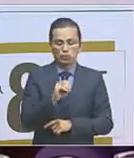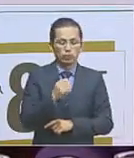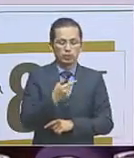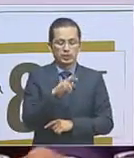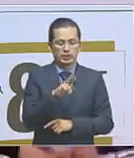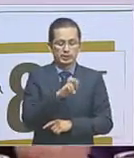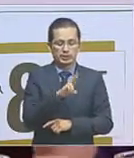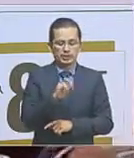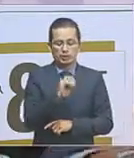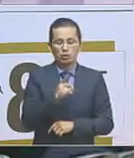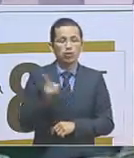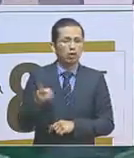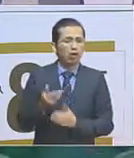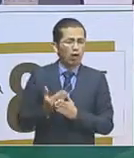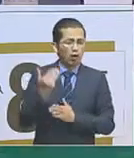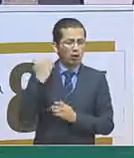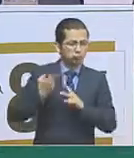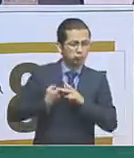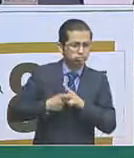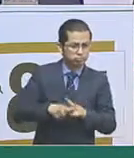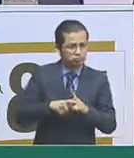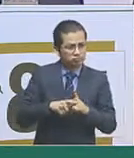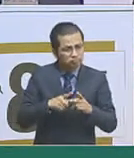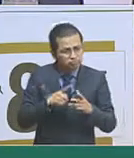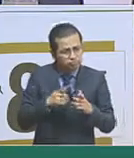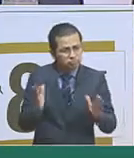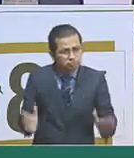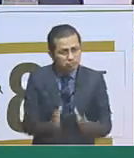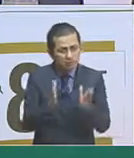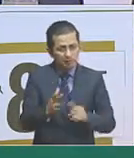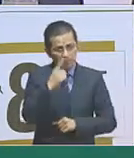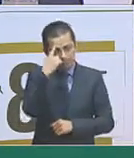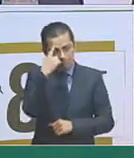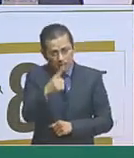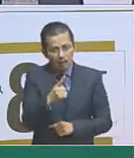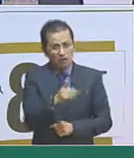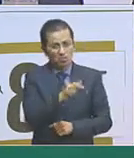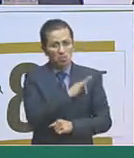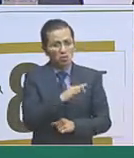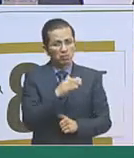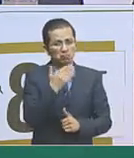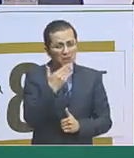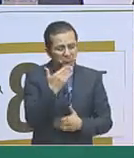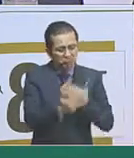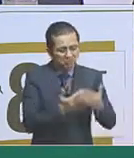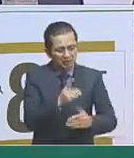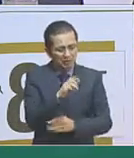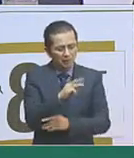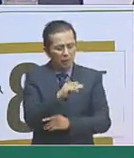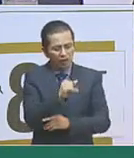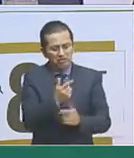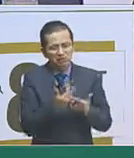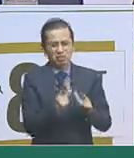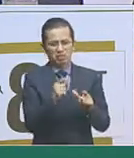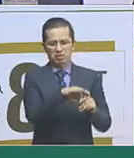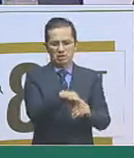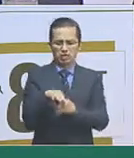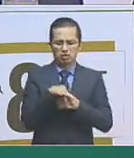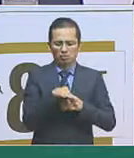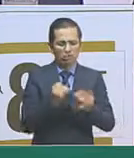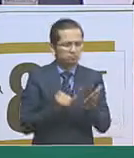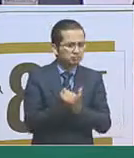y un convencido de la profundización de los procesos democráticos bajo las nuevas dinámicas